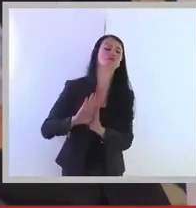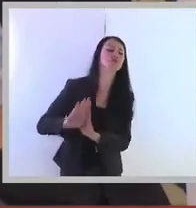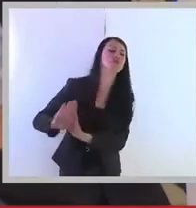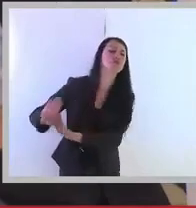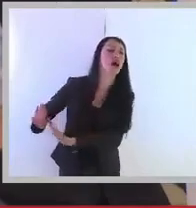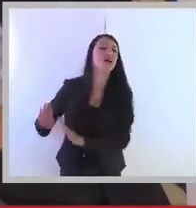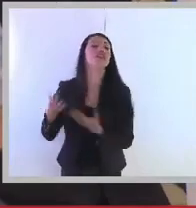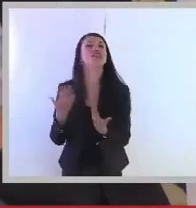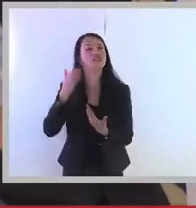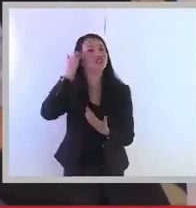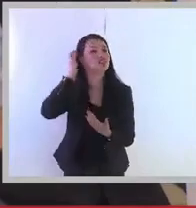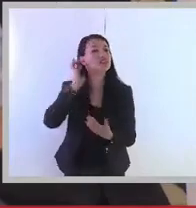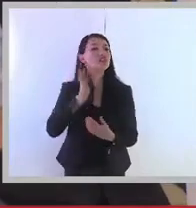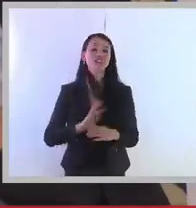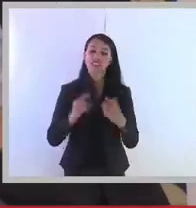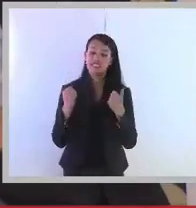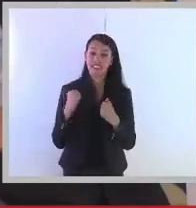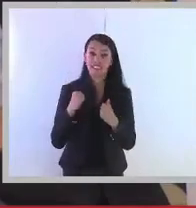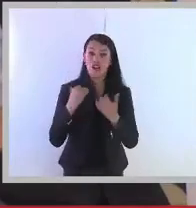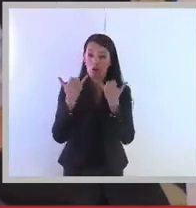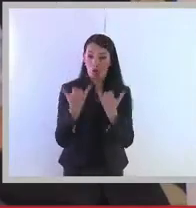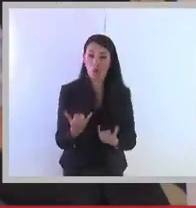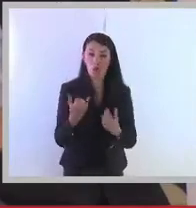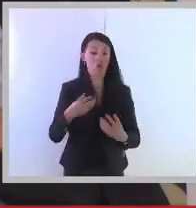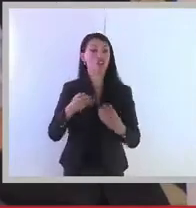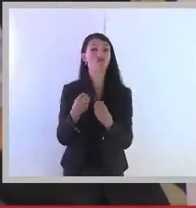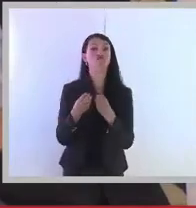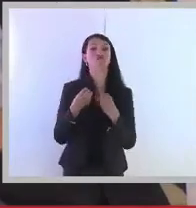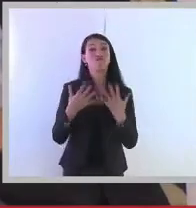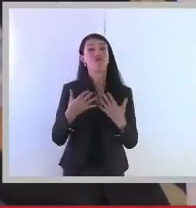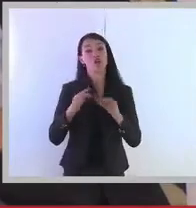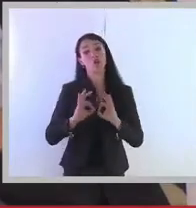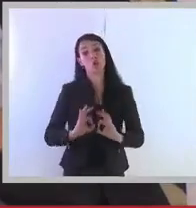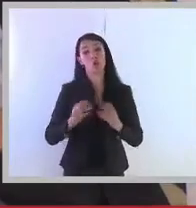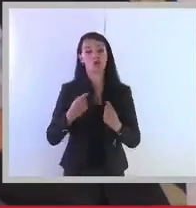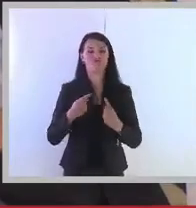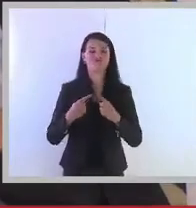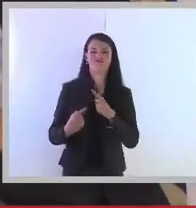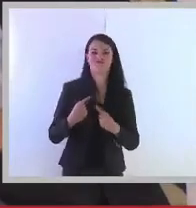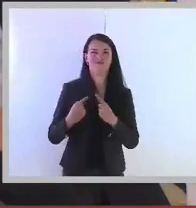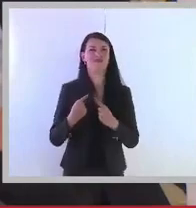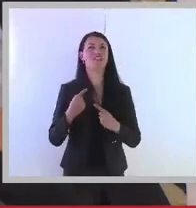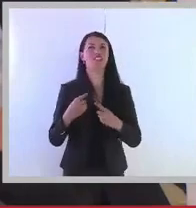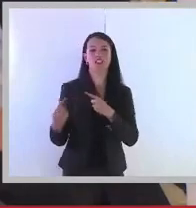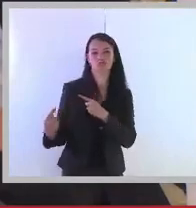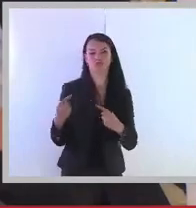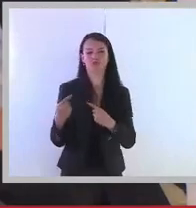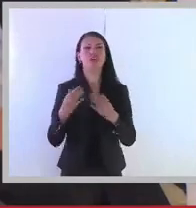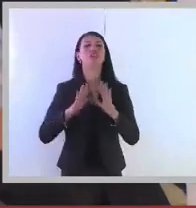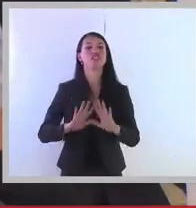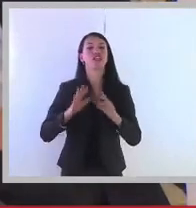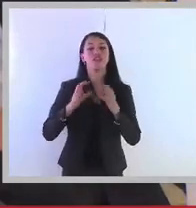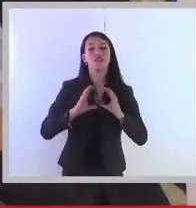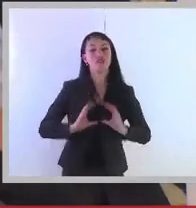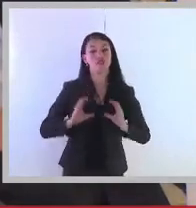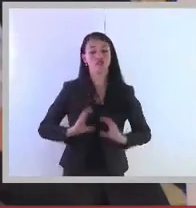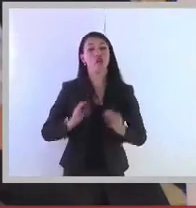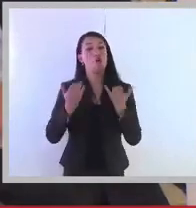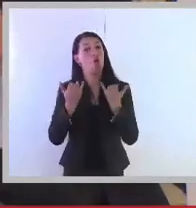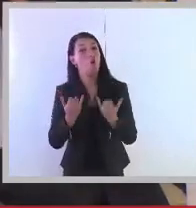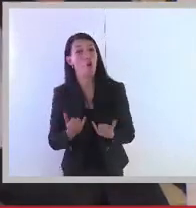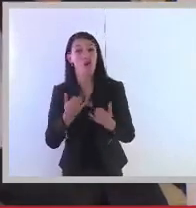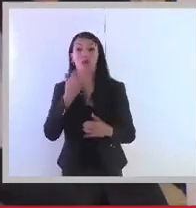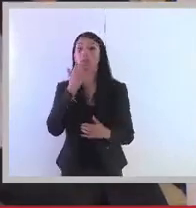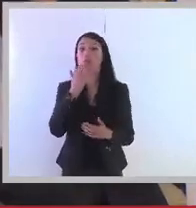esos escenarios, tienen que ser efectivamente defendidas por esa ciudadanía. Si, por